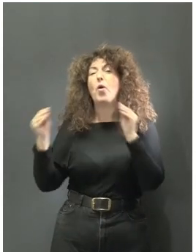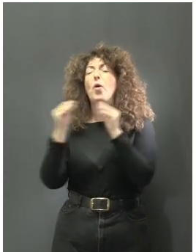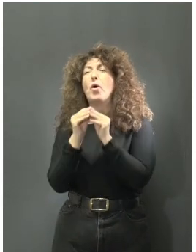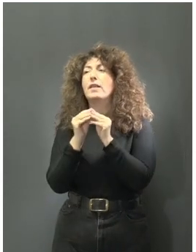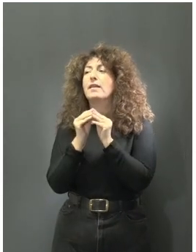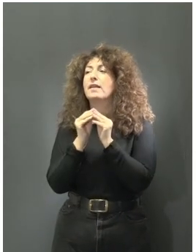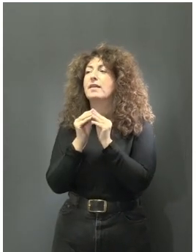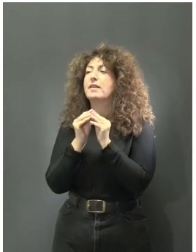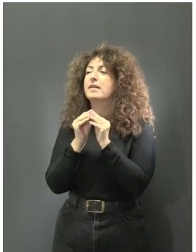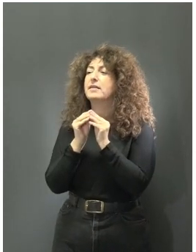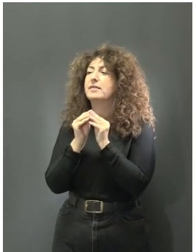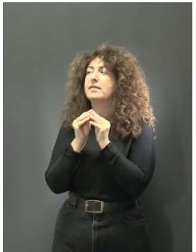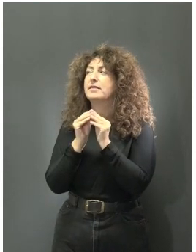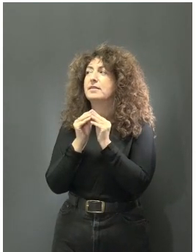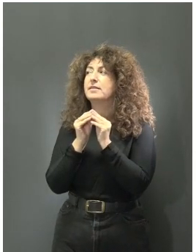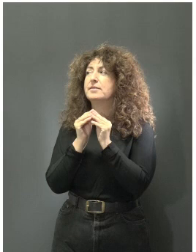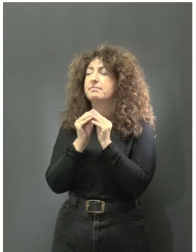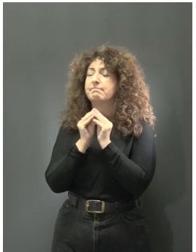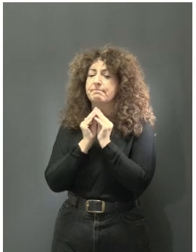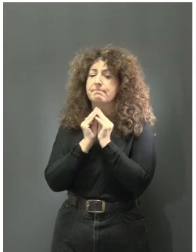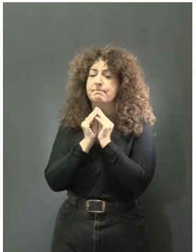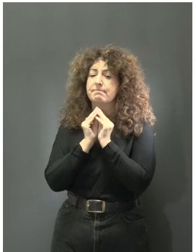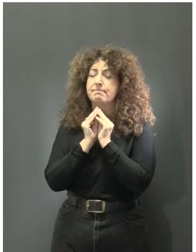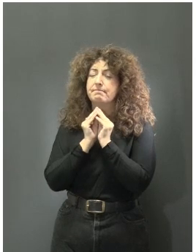con este